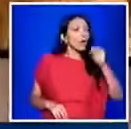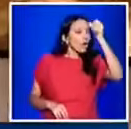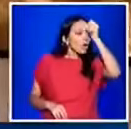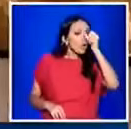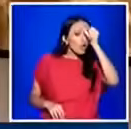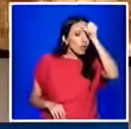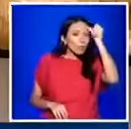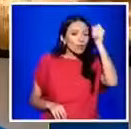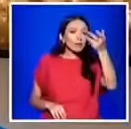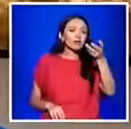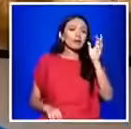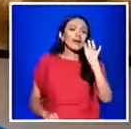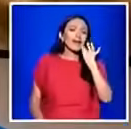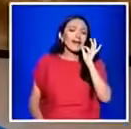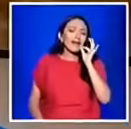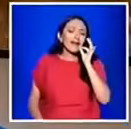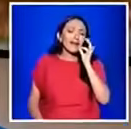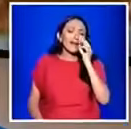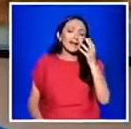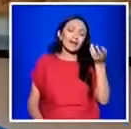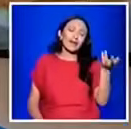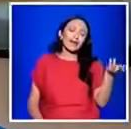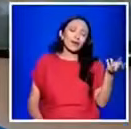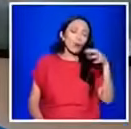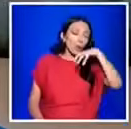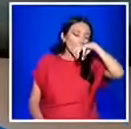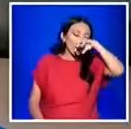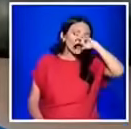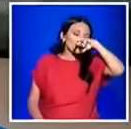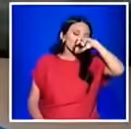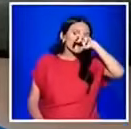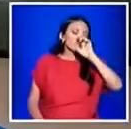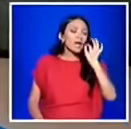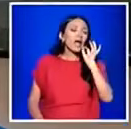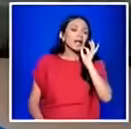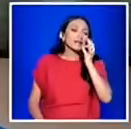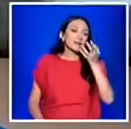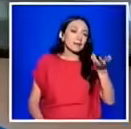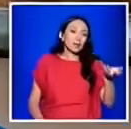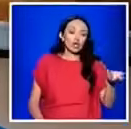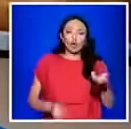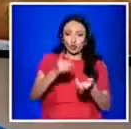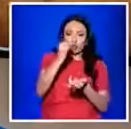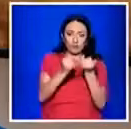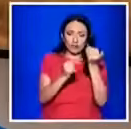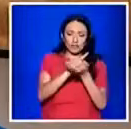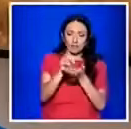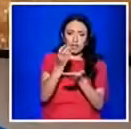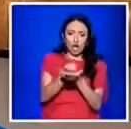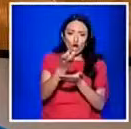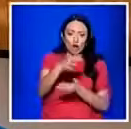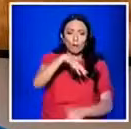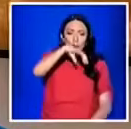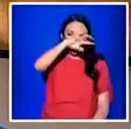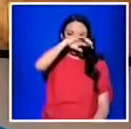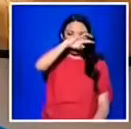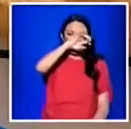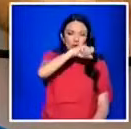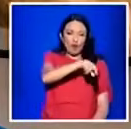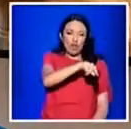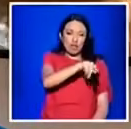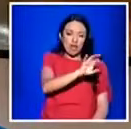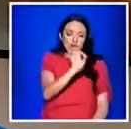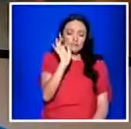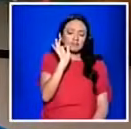Jocelyn, ahí estamos viendo, qué rico un hornadito para que lleven a los padres de familia este fin de semana. Es momento de celebrarlos.